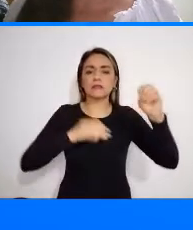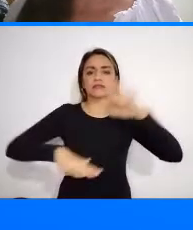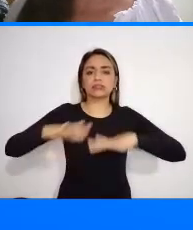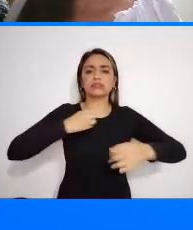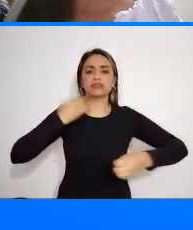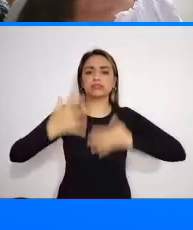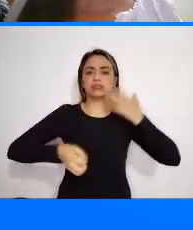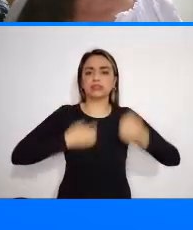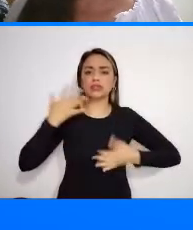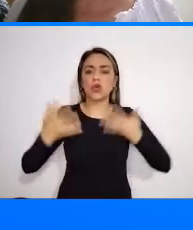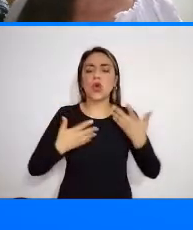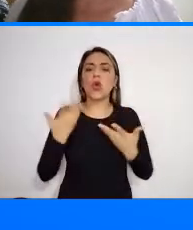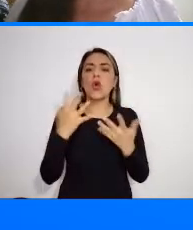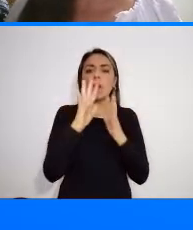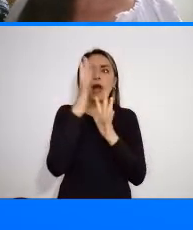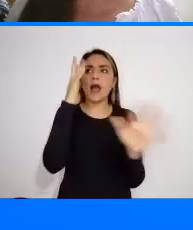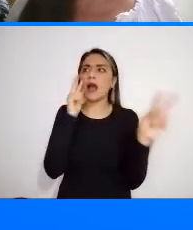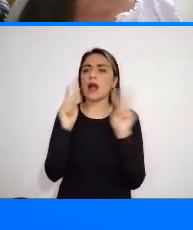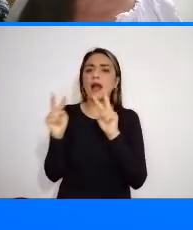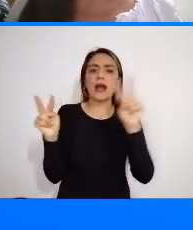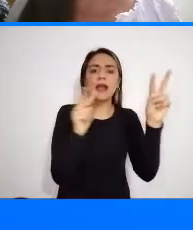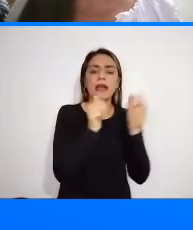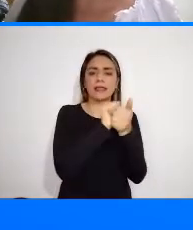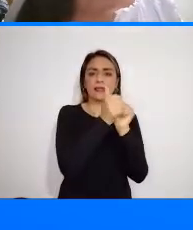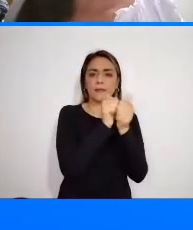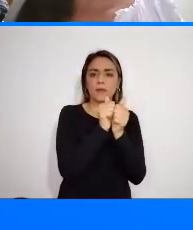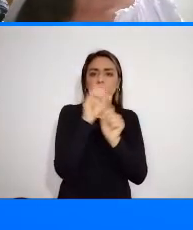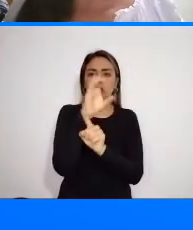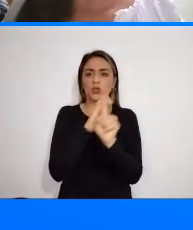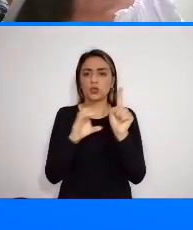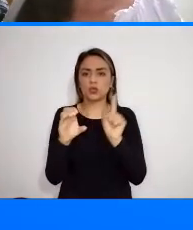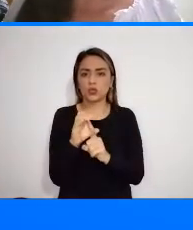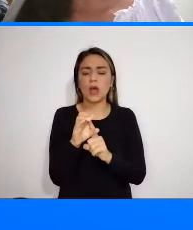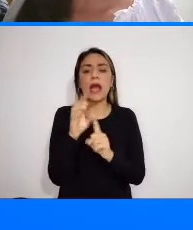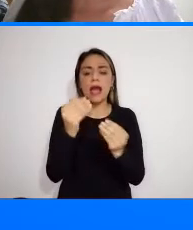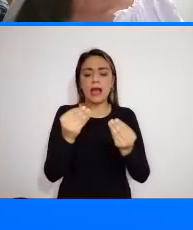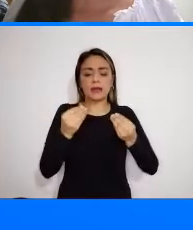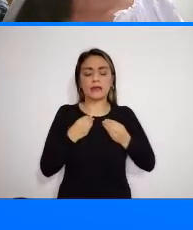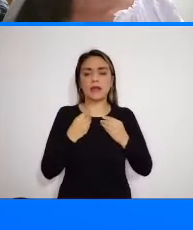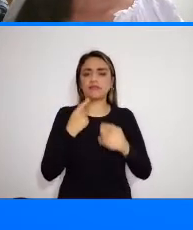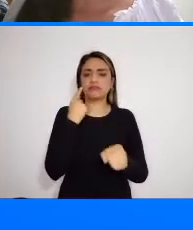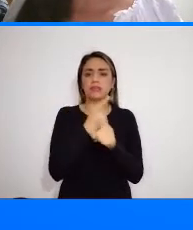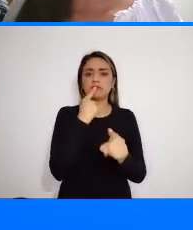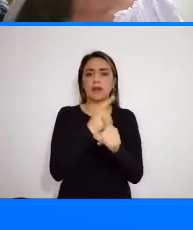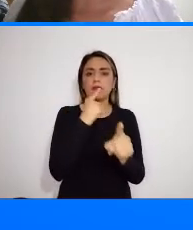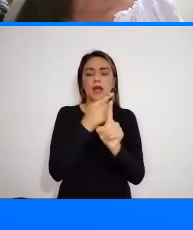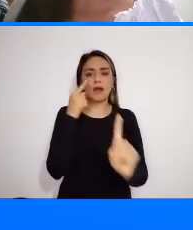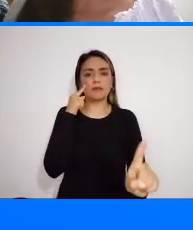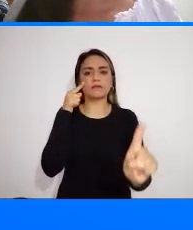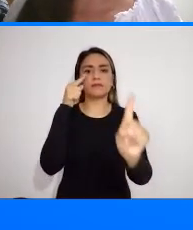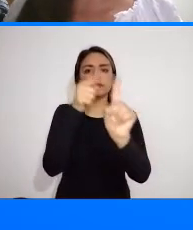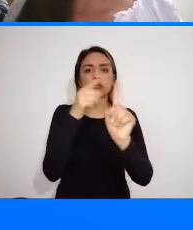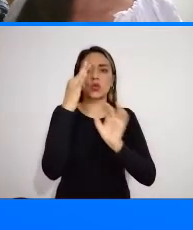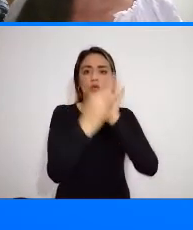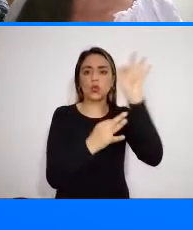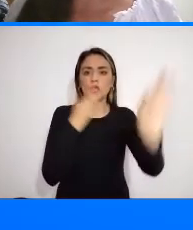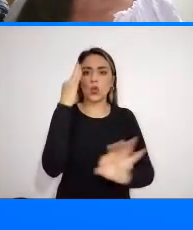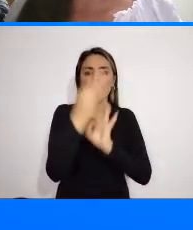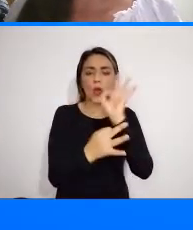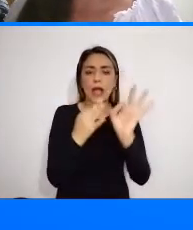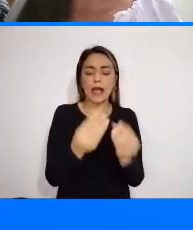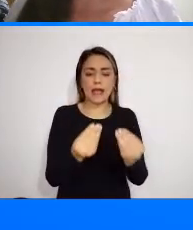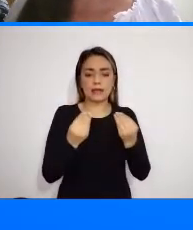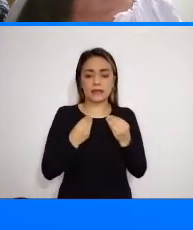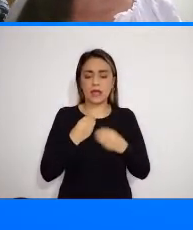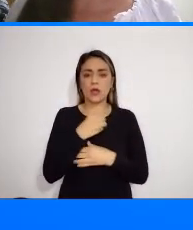tales como la contemplación, el deporte y la cultura, contribuyendo al cumplimiento de sus objetivos de conservación y a la generación